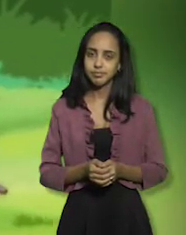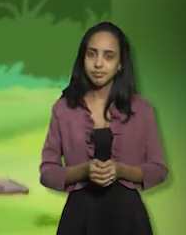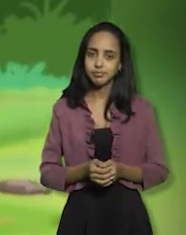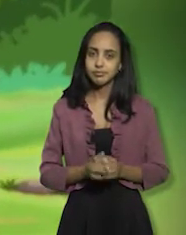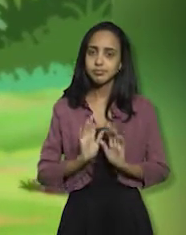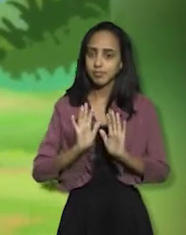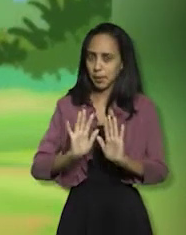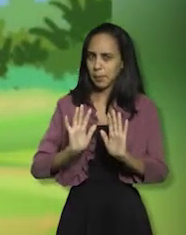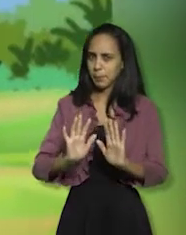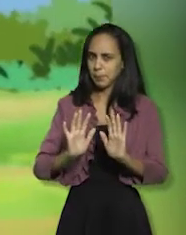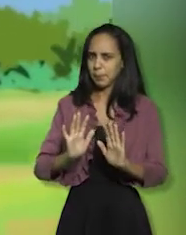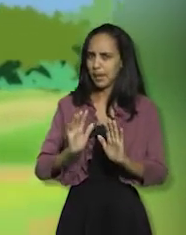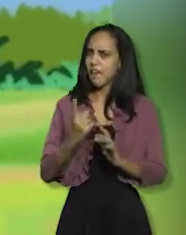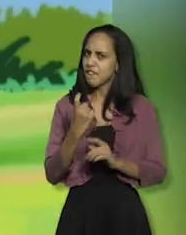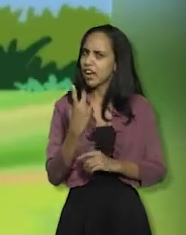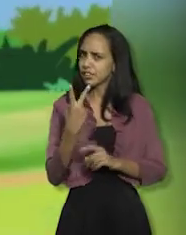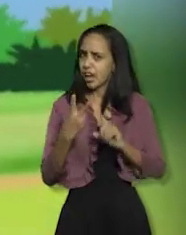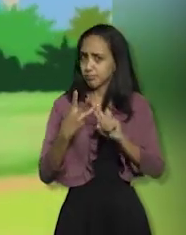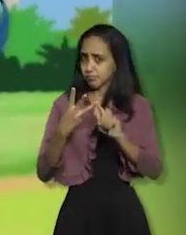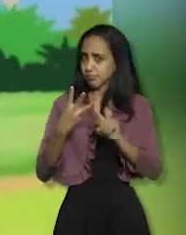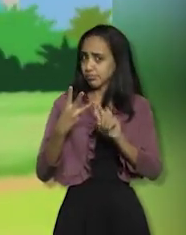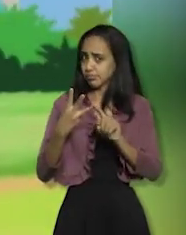¡Ey! ¿Aún falta una oportunidad?